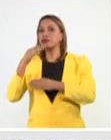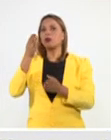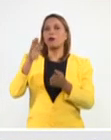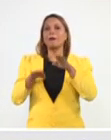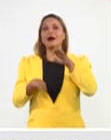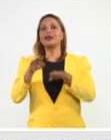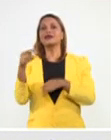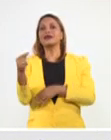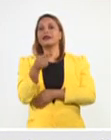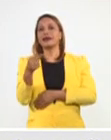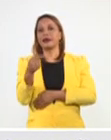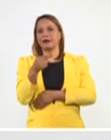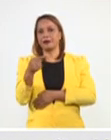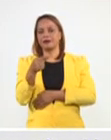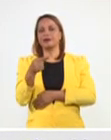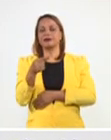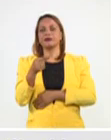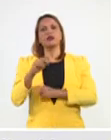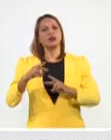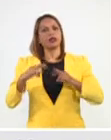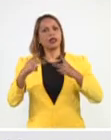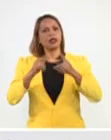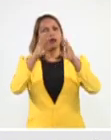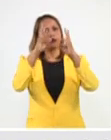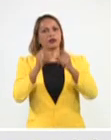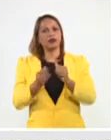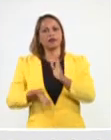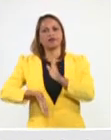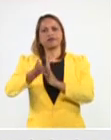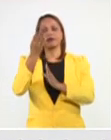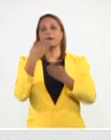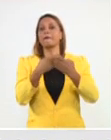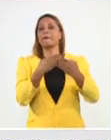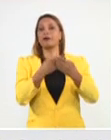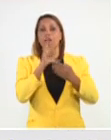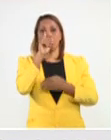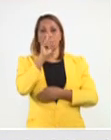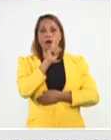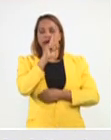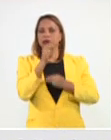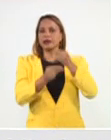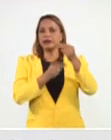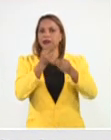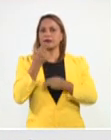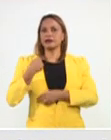negativos. Nuevamente una cifra elevada de muestras se procesaron ayer.